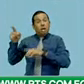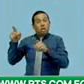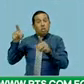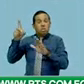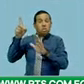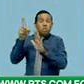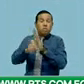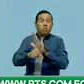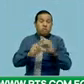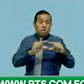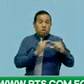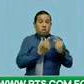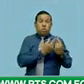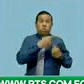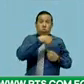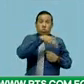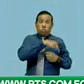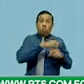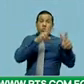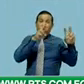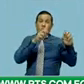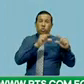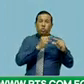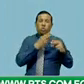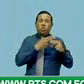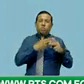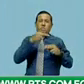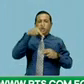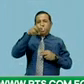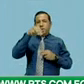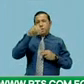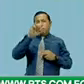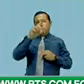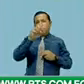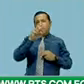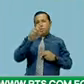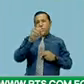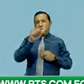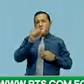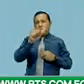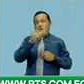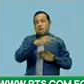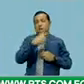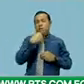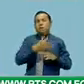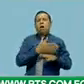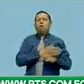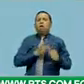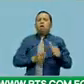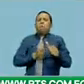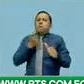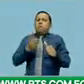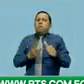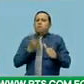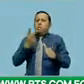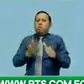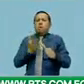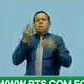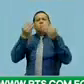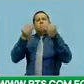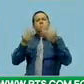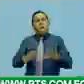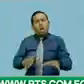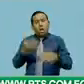de la organización política del ex asambleísta Daniel Mendoza. Tres veces tuvo que postergarse la diligencia legal para que esta pueda al